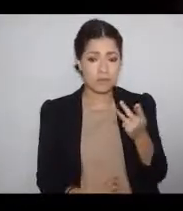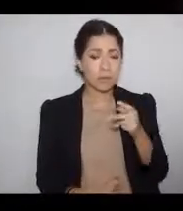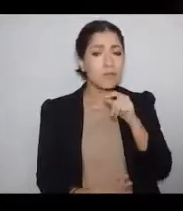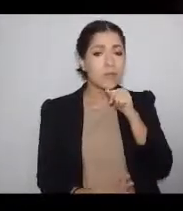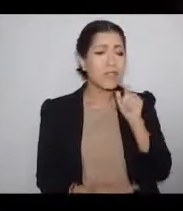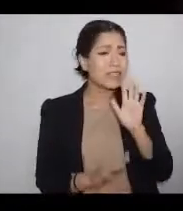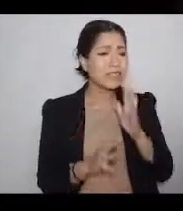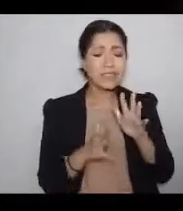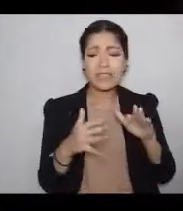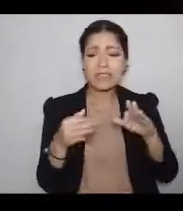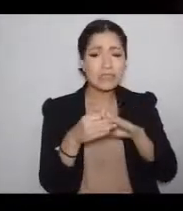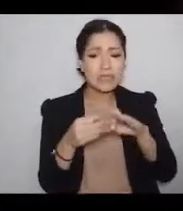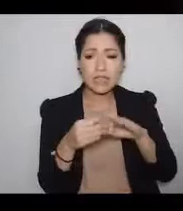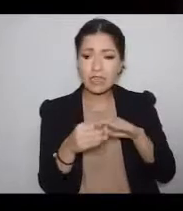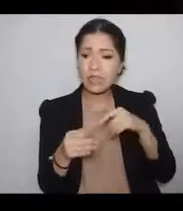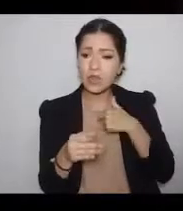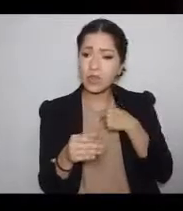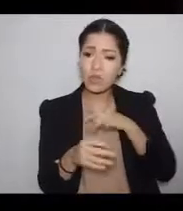pocos meses de vida.